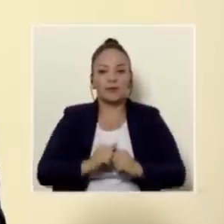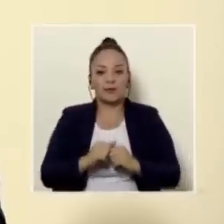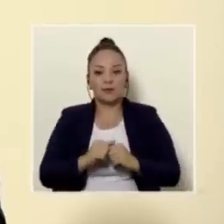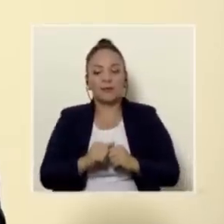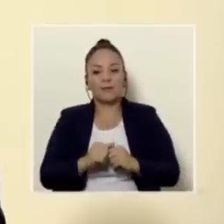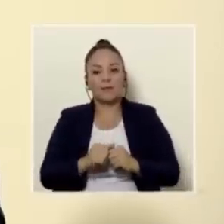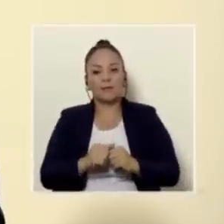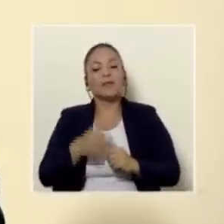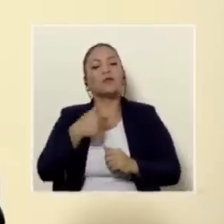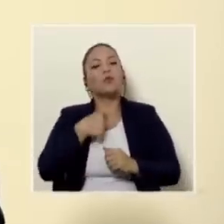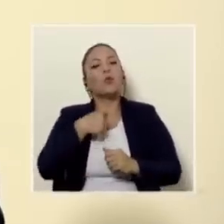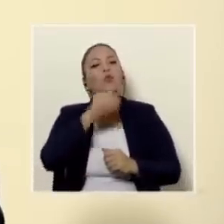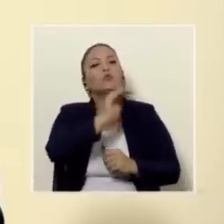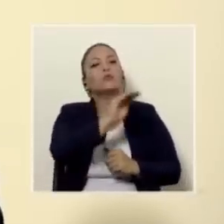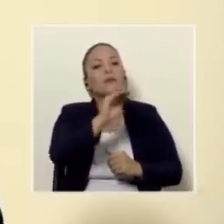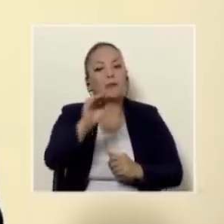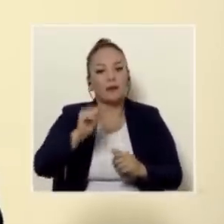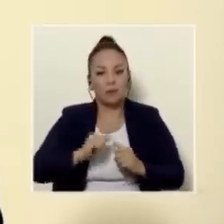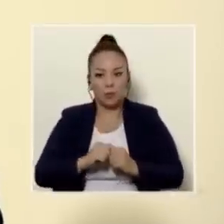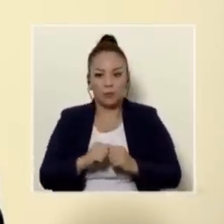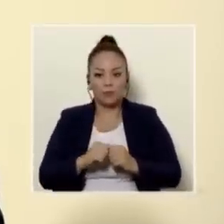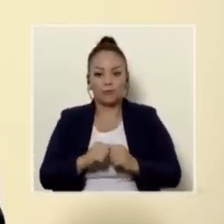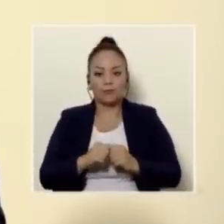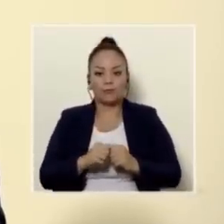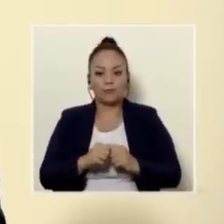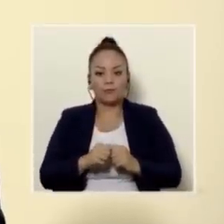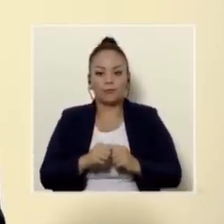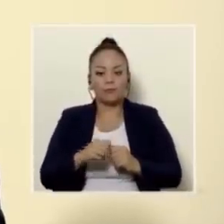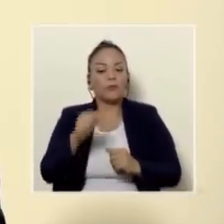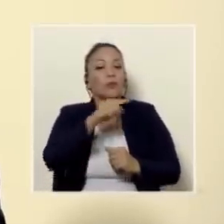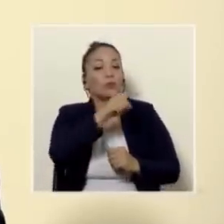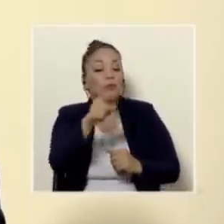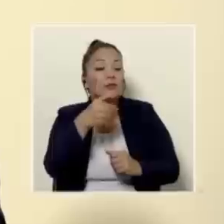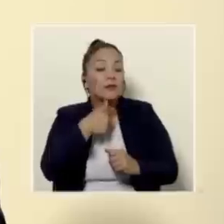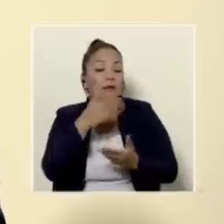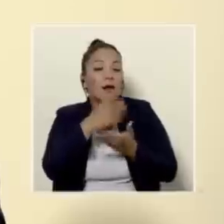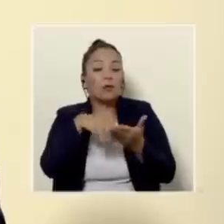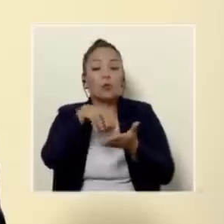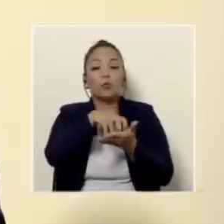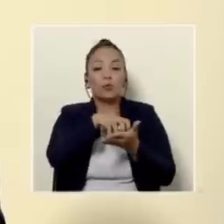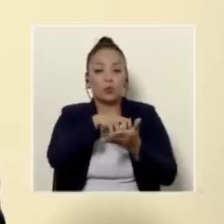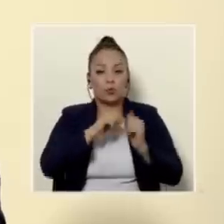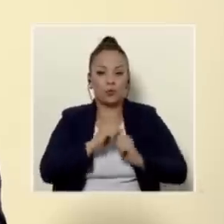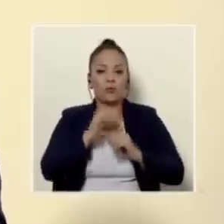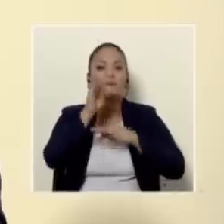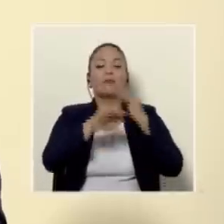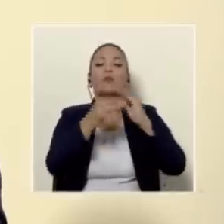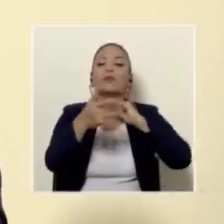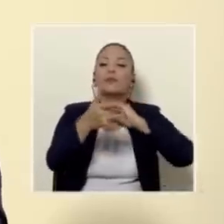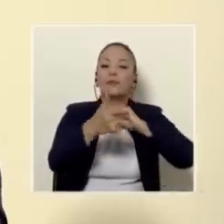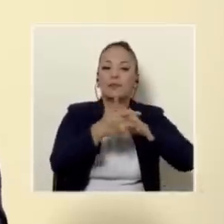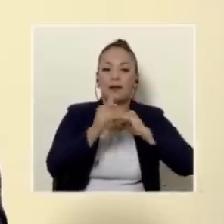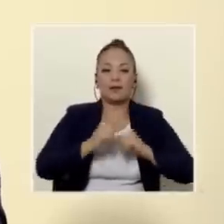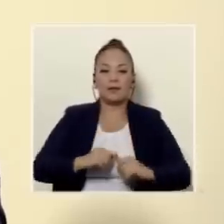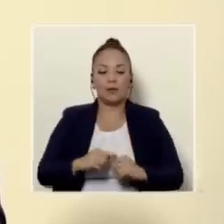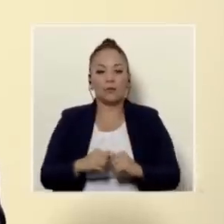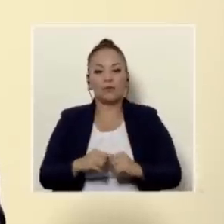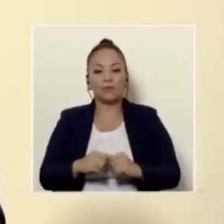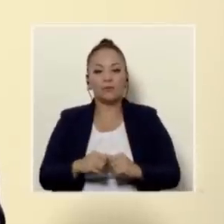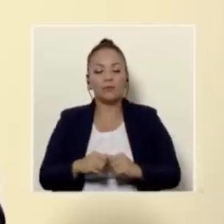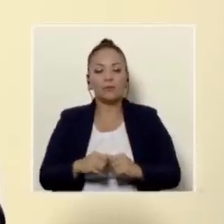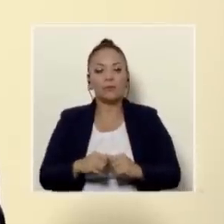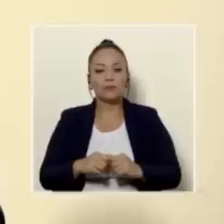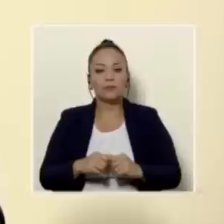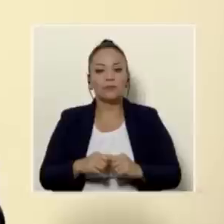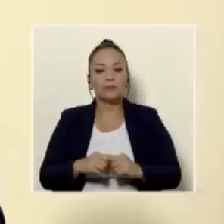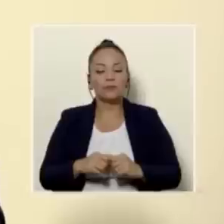hago un llamado que si tienen dudas que sean de carácter técnico y